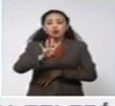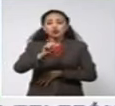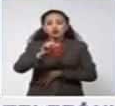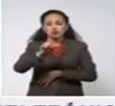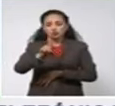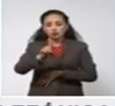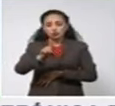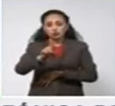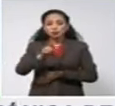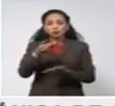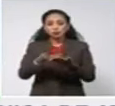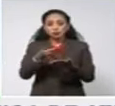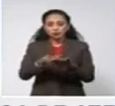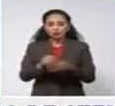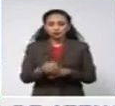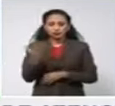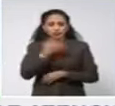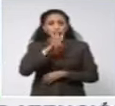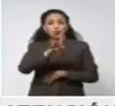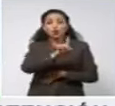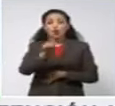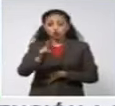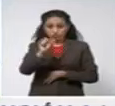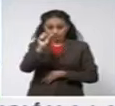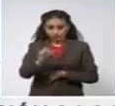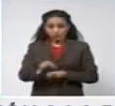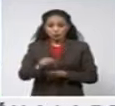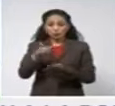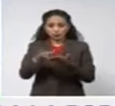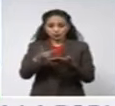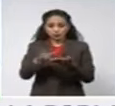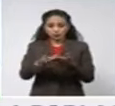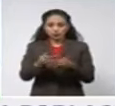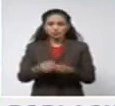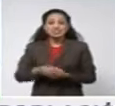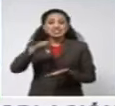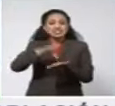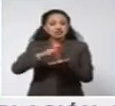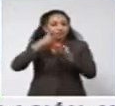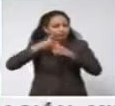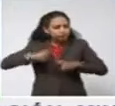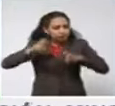411, el Centro de Investigaciones de la Defensa Civil de nuestro país